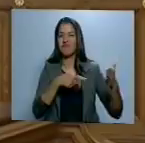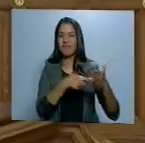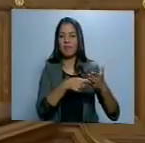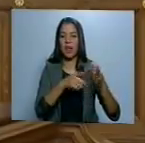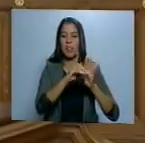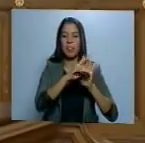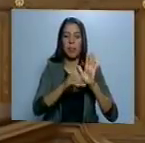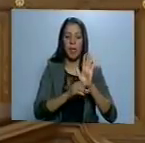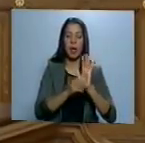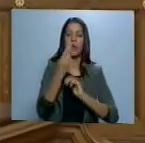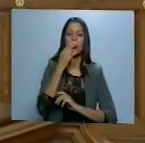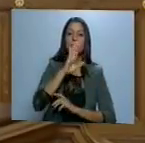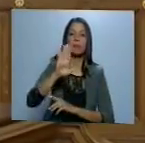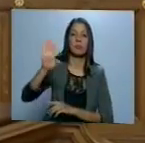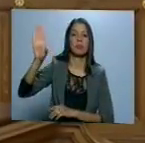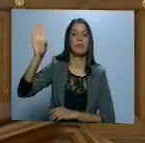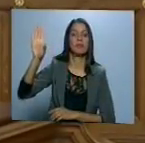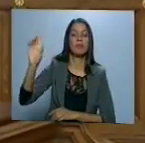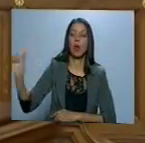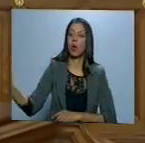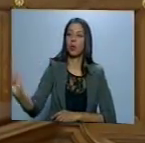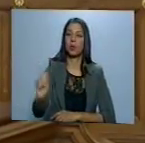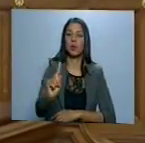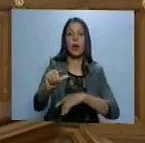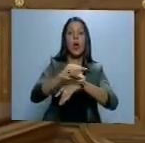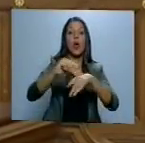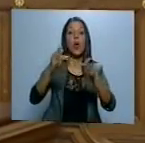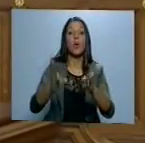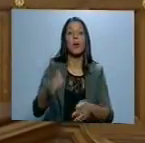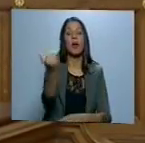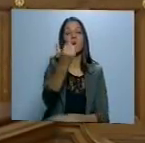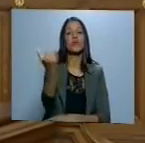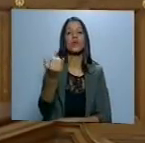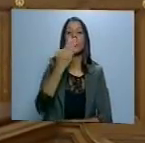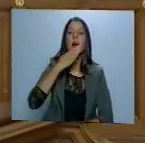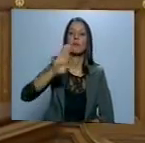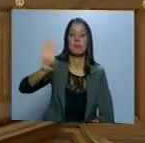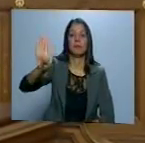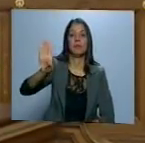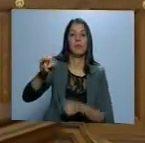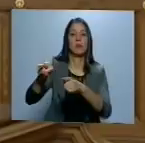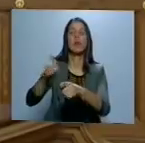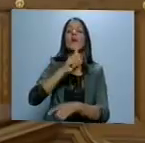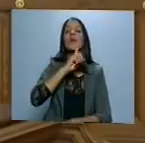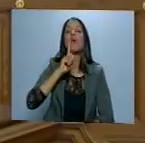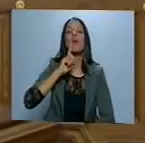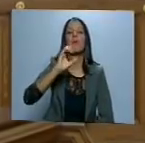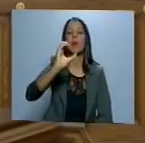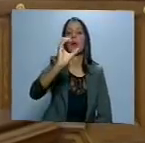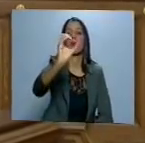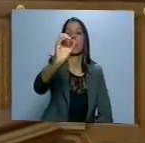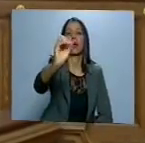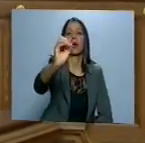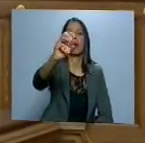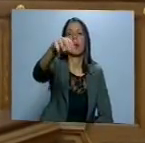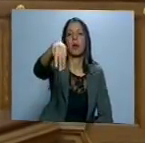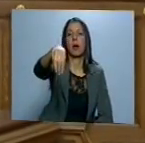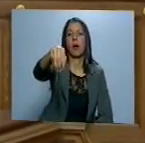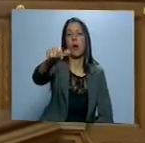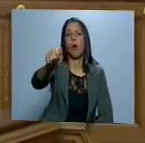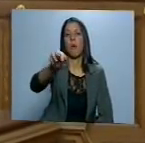cual se juramenta el gobernador del estado Zulia, ciudadano Omar Prieto.